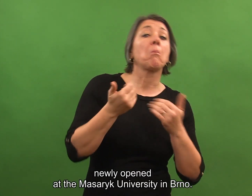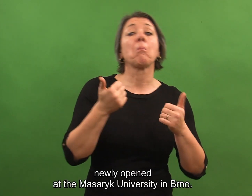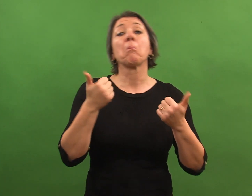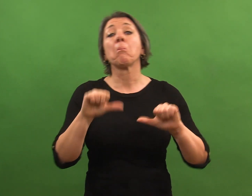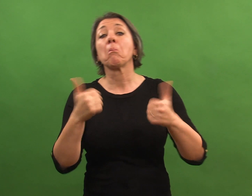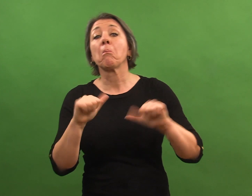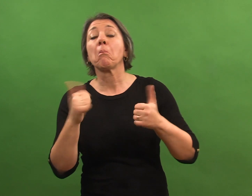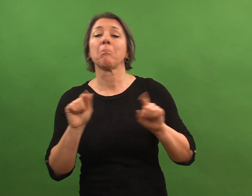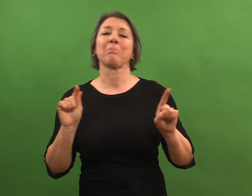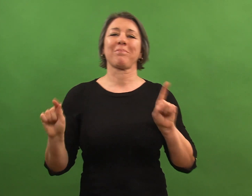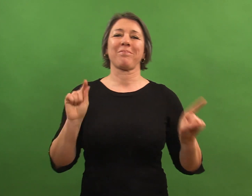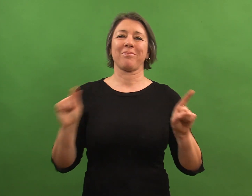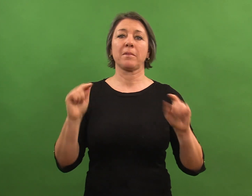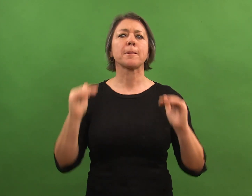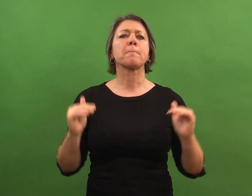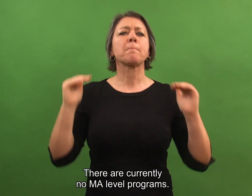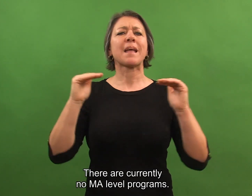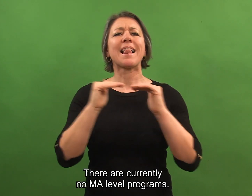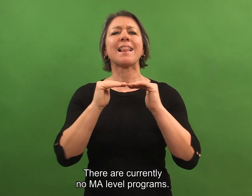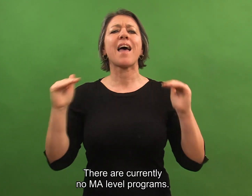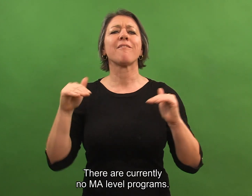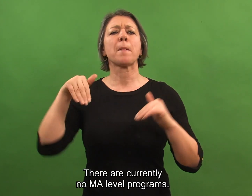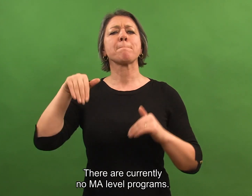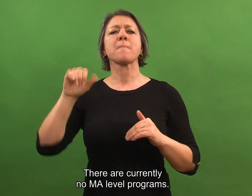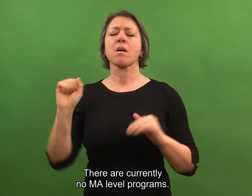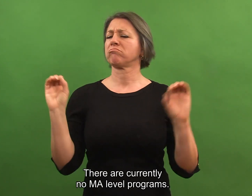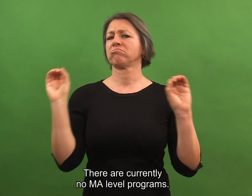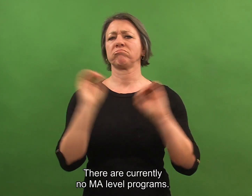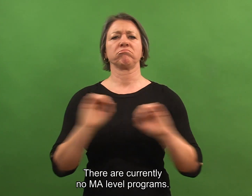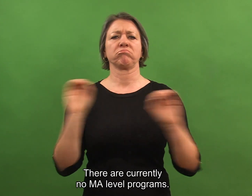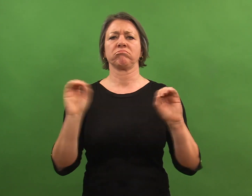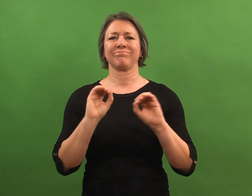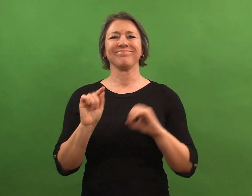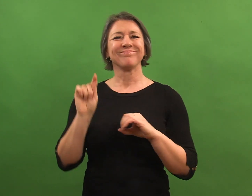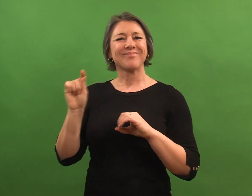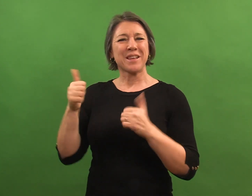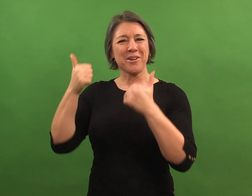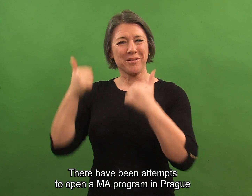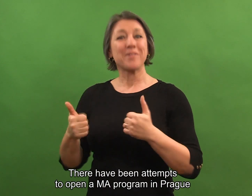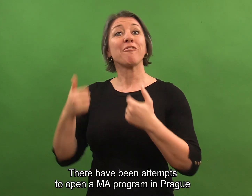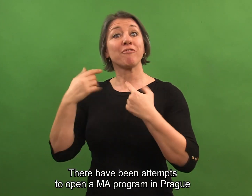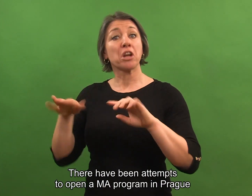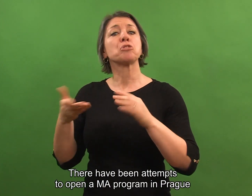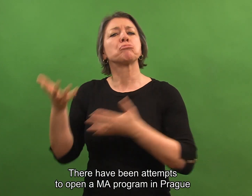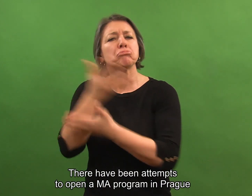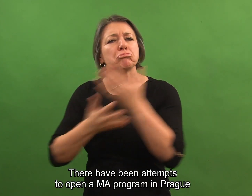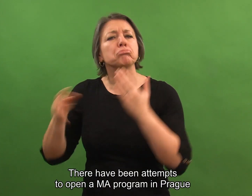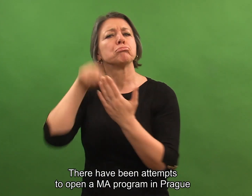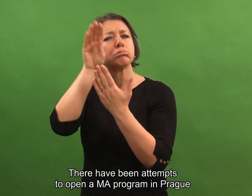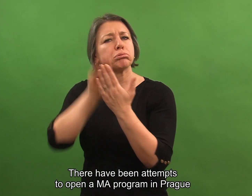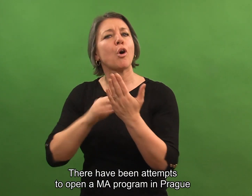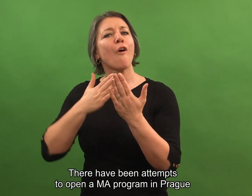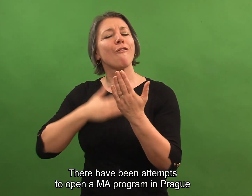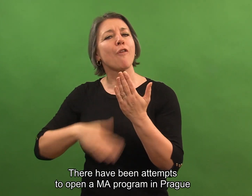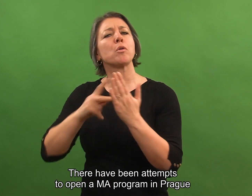completo de interpretación en lengua de señas que está en la Universidad de Masaryk en Berlín. Actualmente no existen